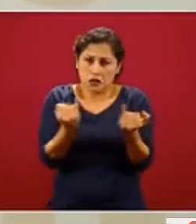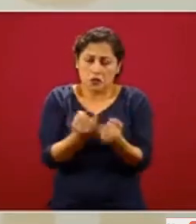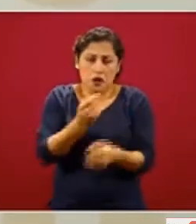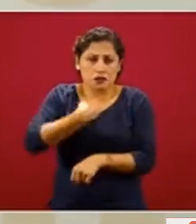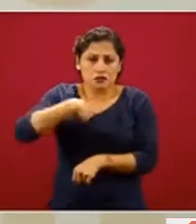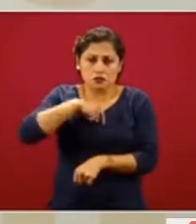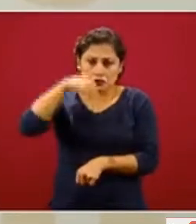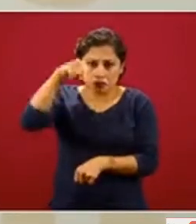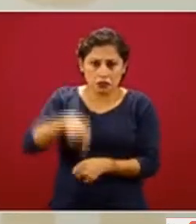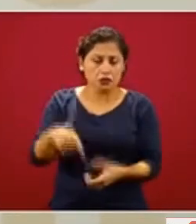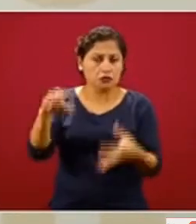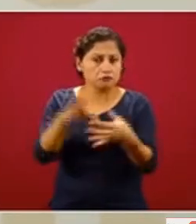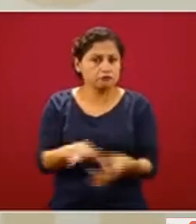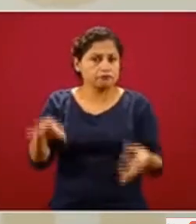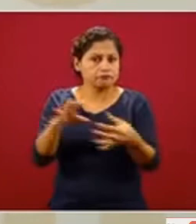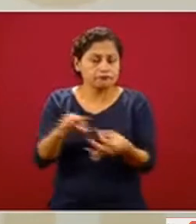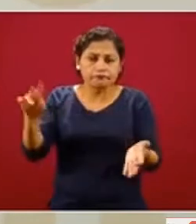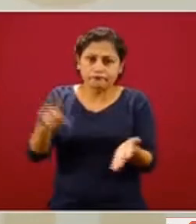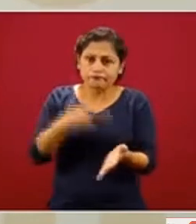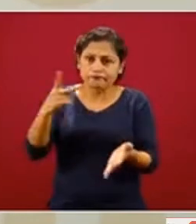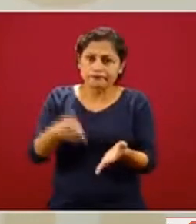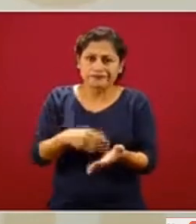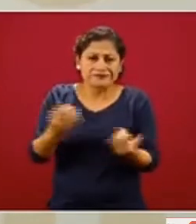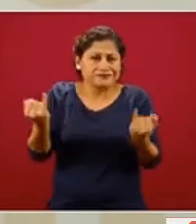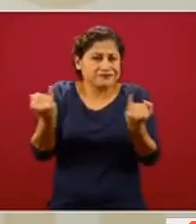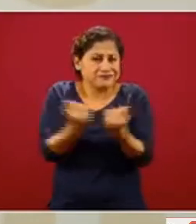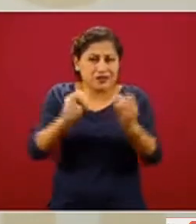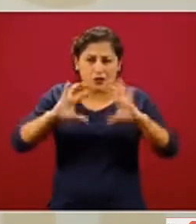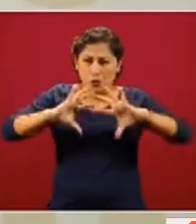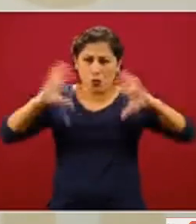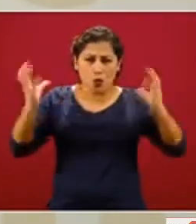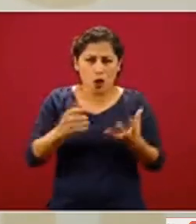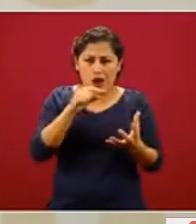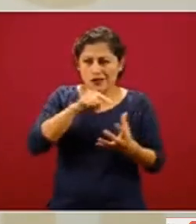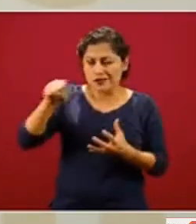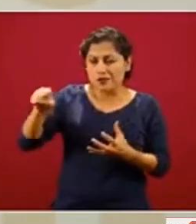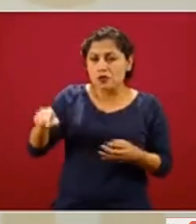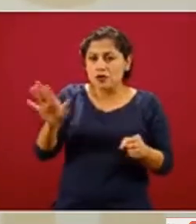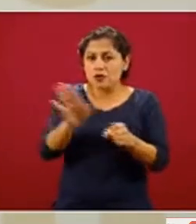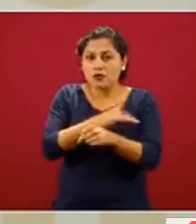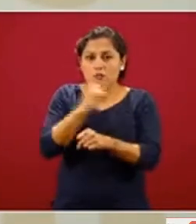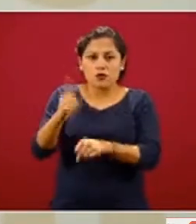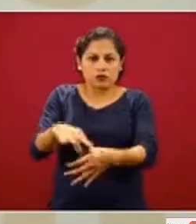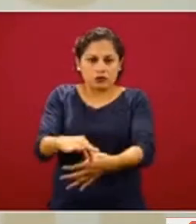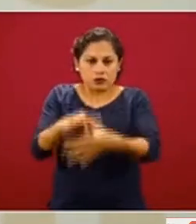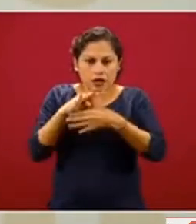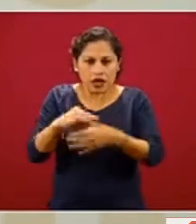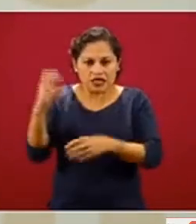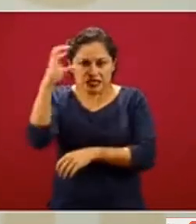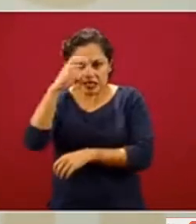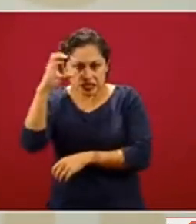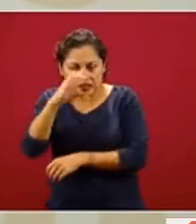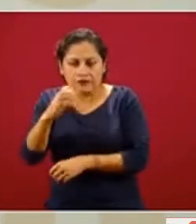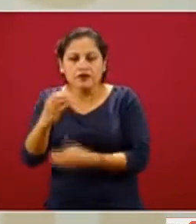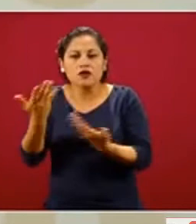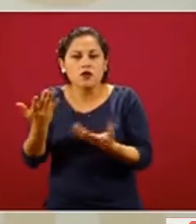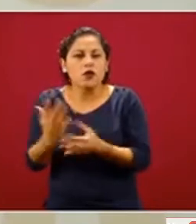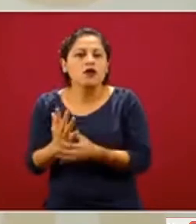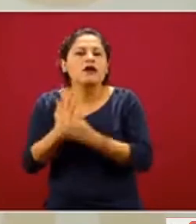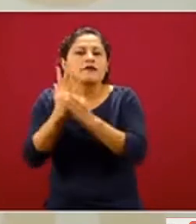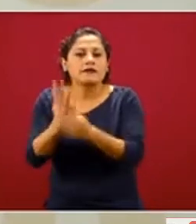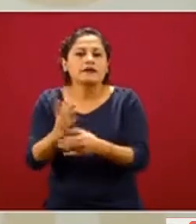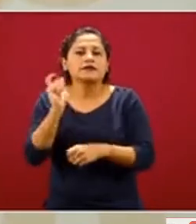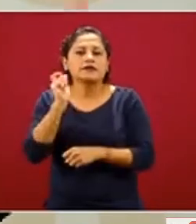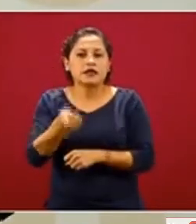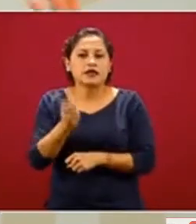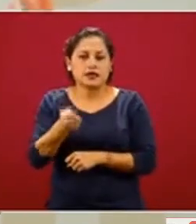y otra vez y la que hemos planteado aquí, porque nosotros nos basamos en evidencia científica. Las pruebas diagnósticas, esta idea de hacer